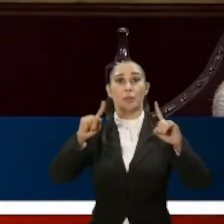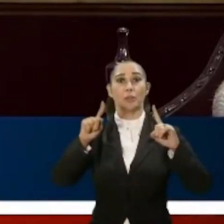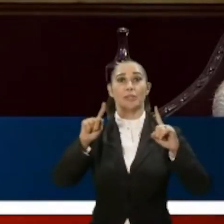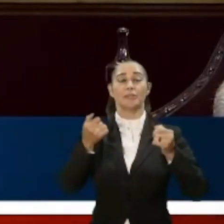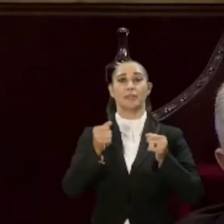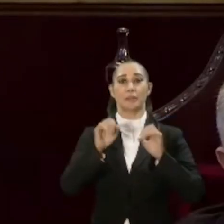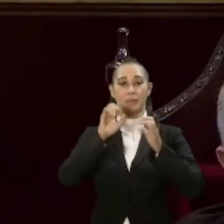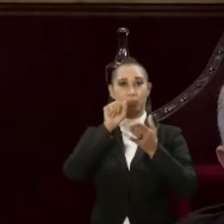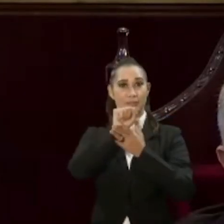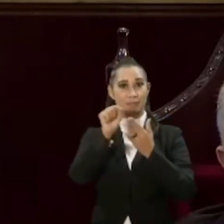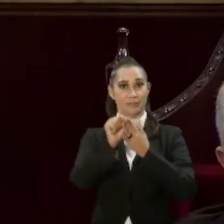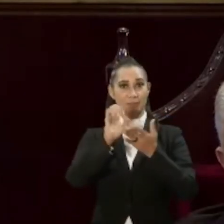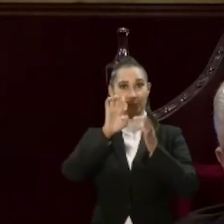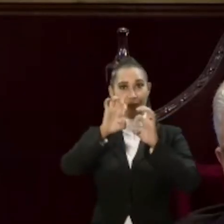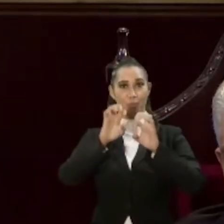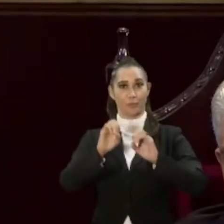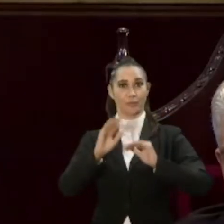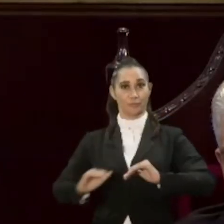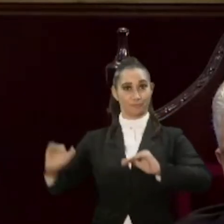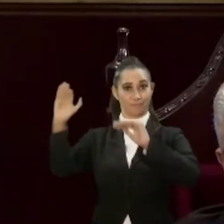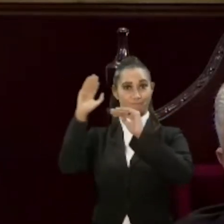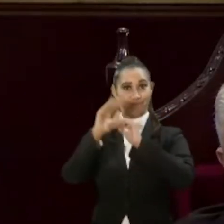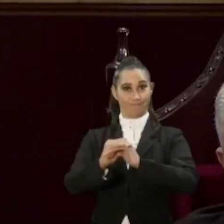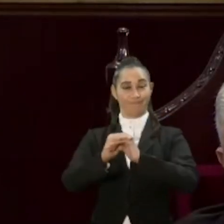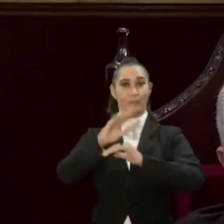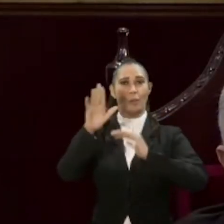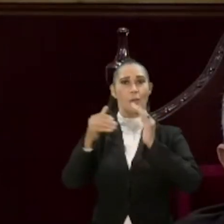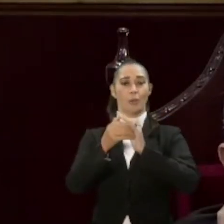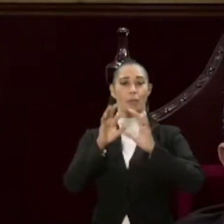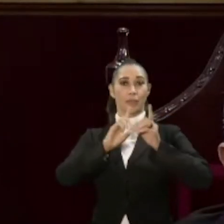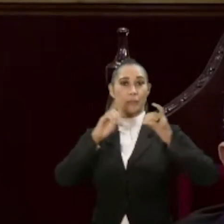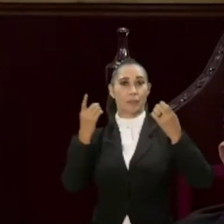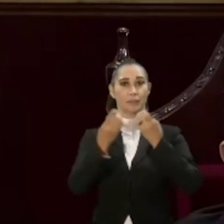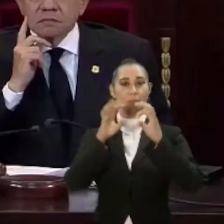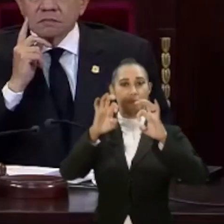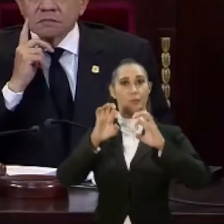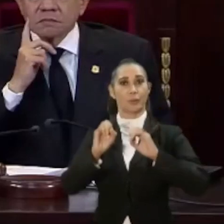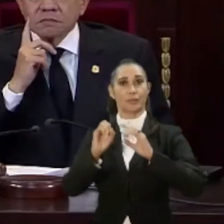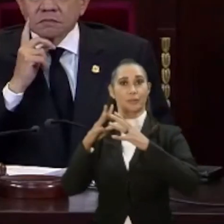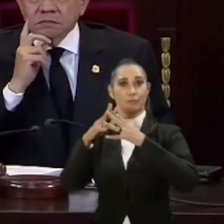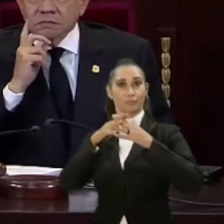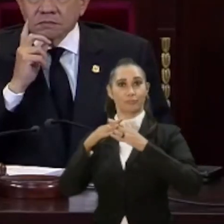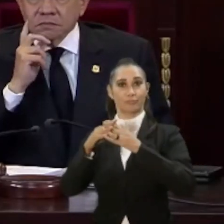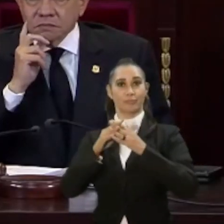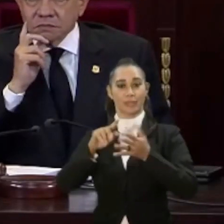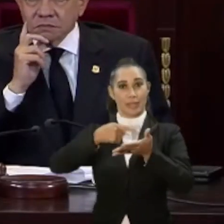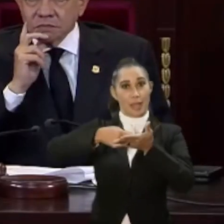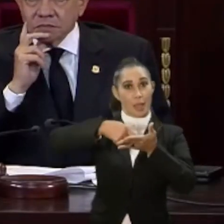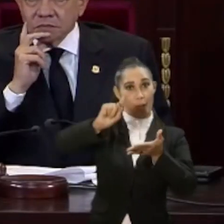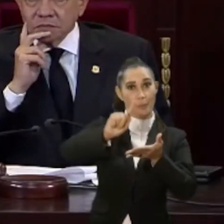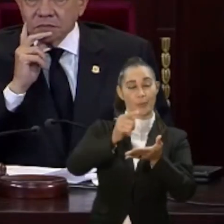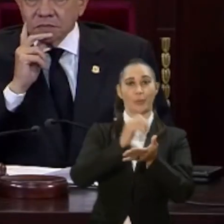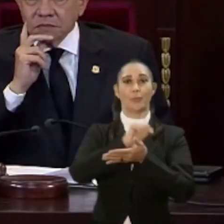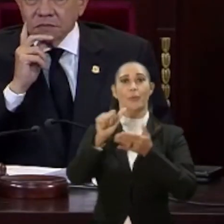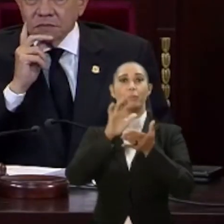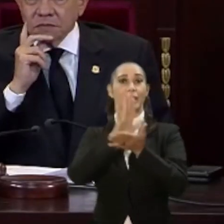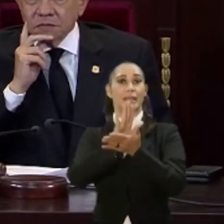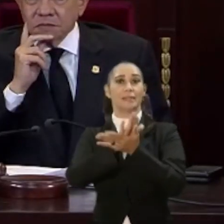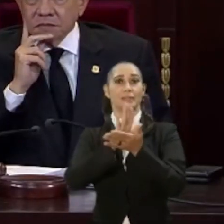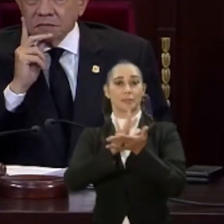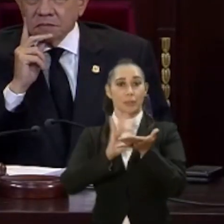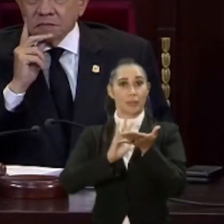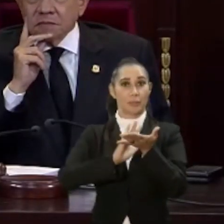sistema de educación superior nos llegó el pasado año, cuando el Departamento de Educación de los Estados Unidos aprobó la comparabilidad de las escuelas de